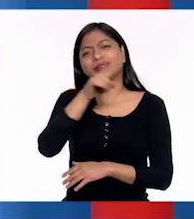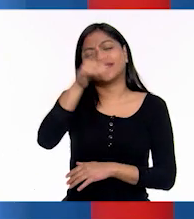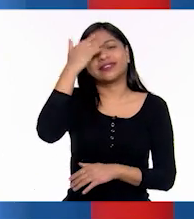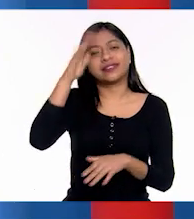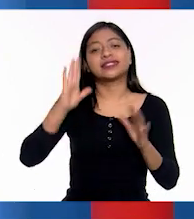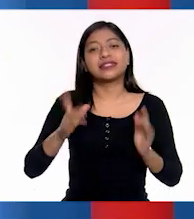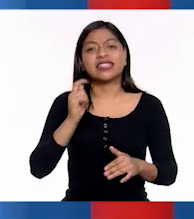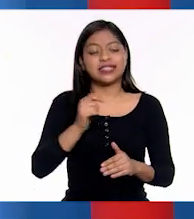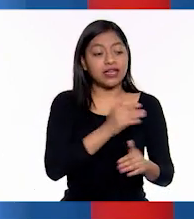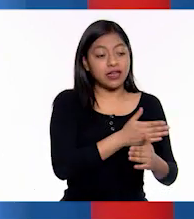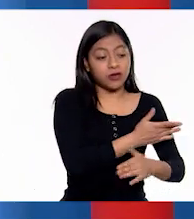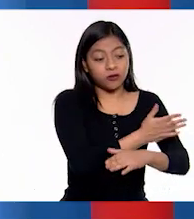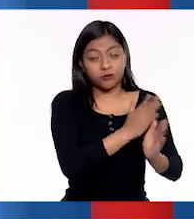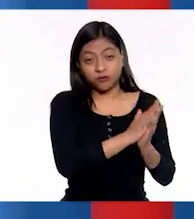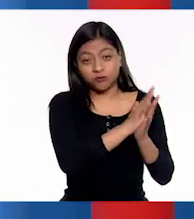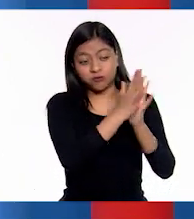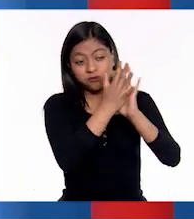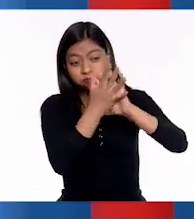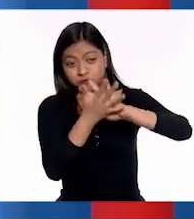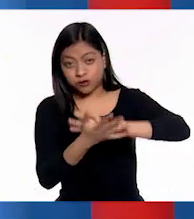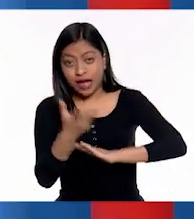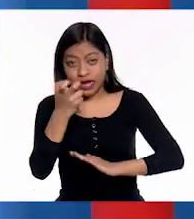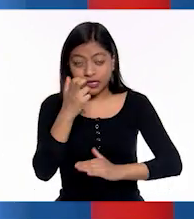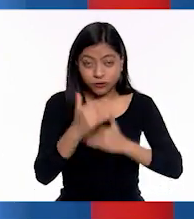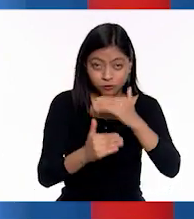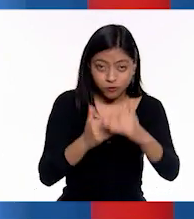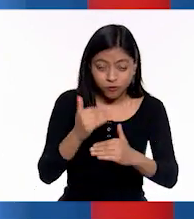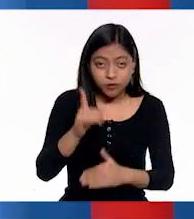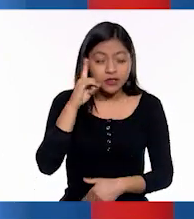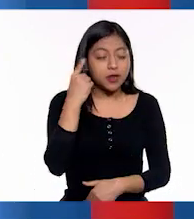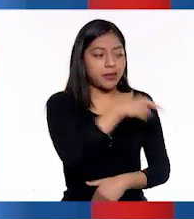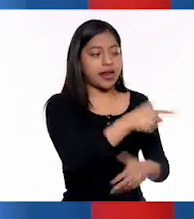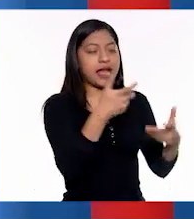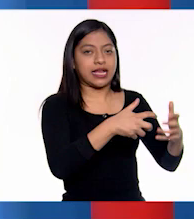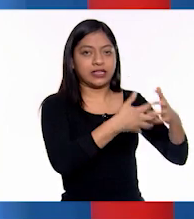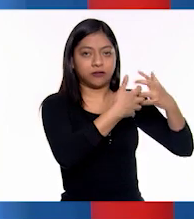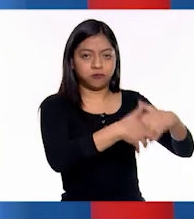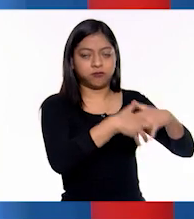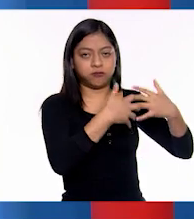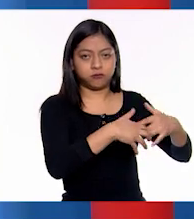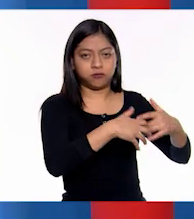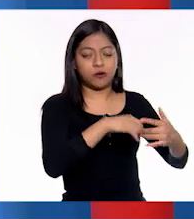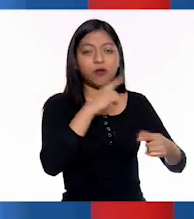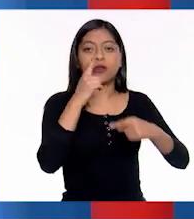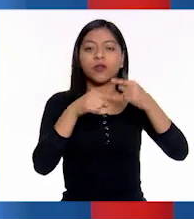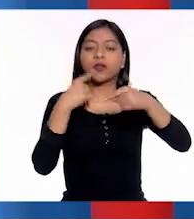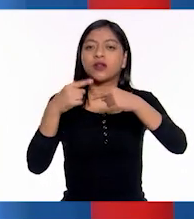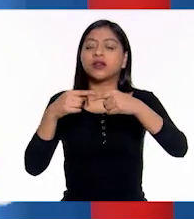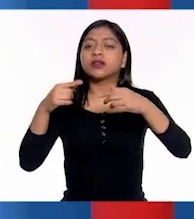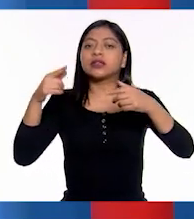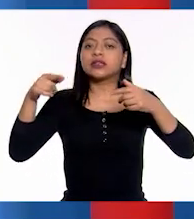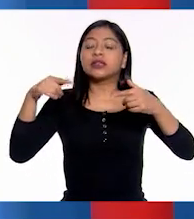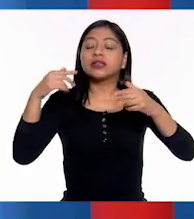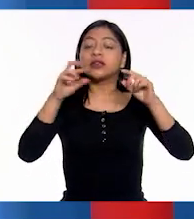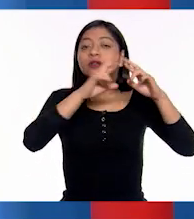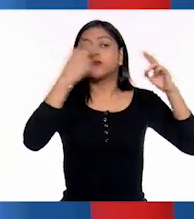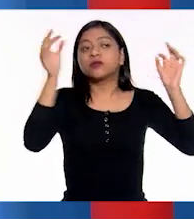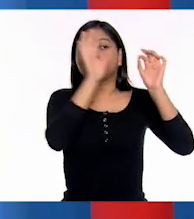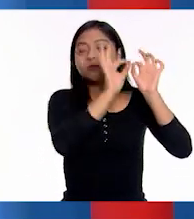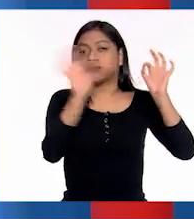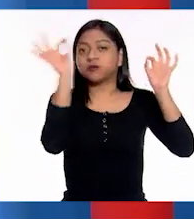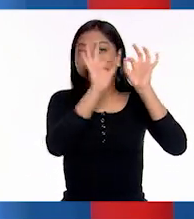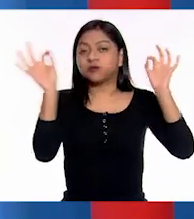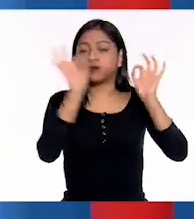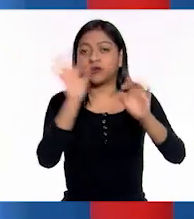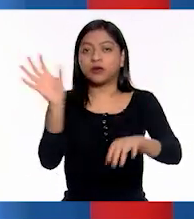el proceso que tiene que seguir la electricidad desde el momento en el que se produce hasta que llega a un aparato eléctrico pasa por variaciones que